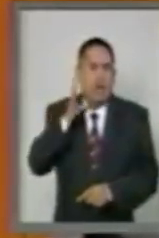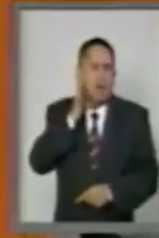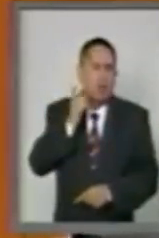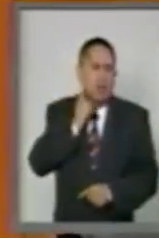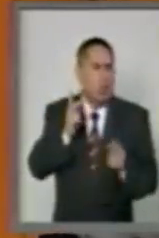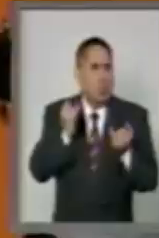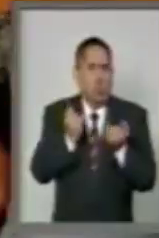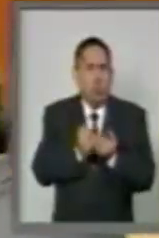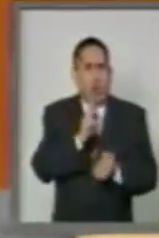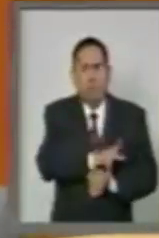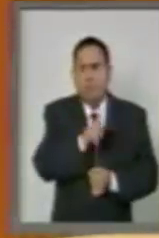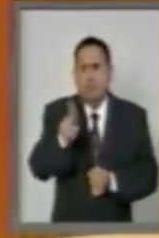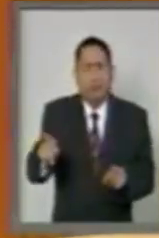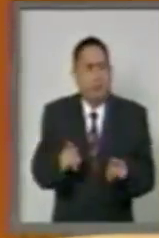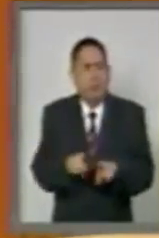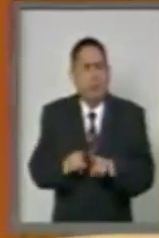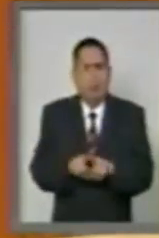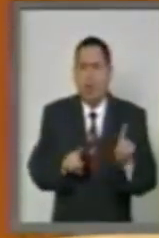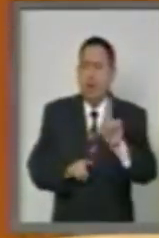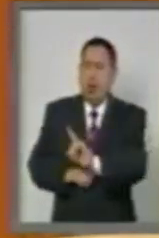mismo,